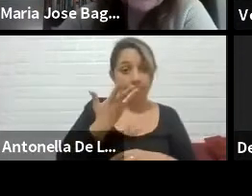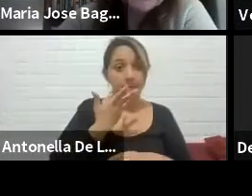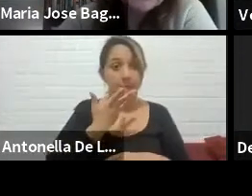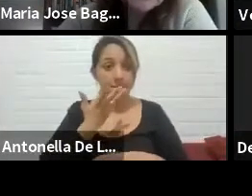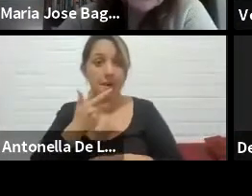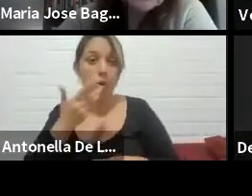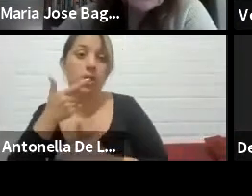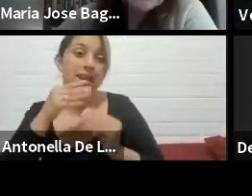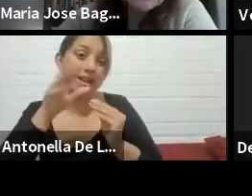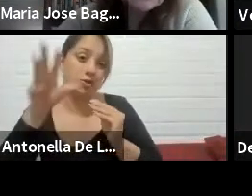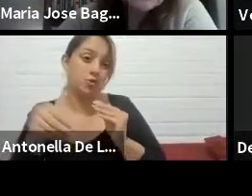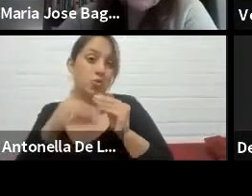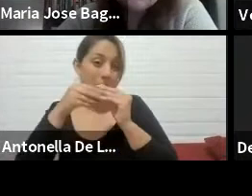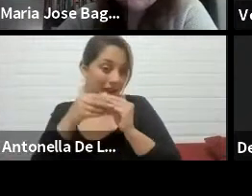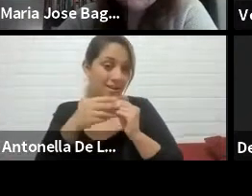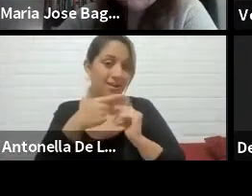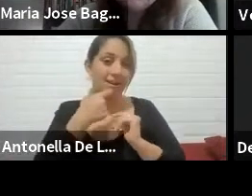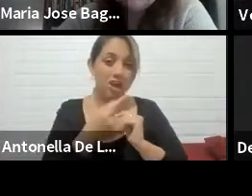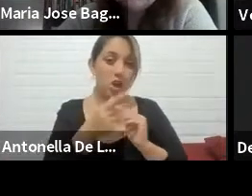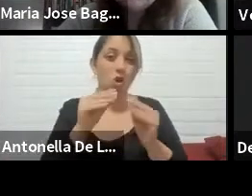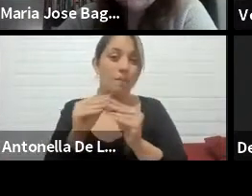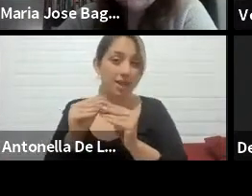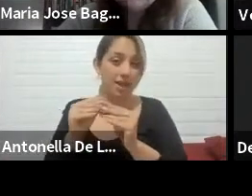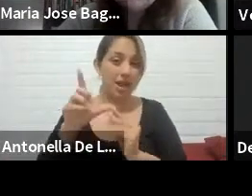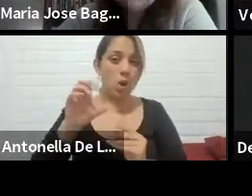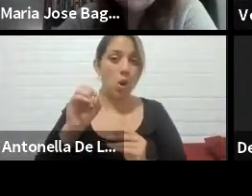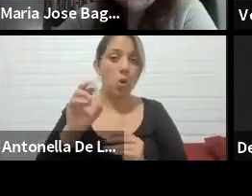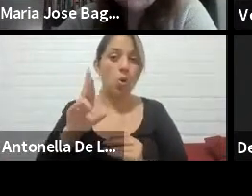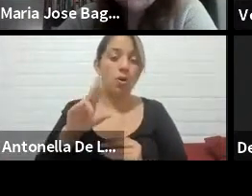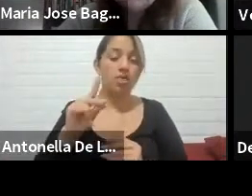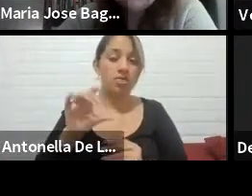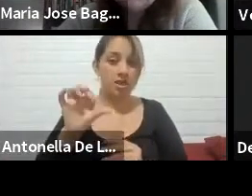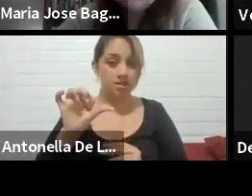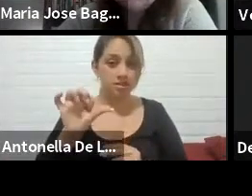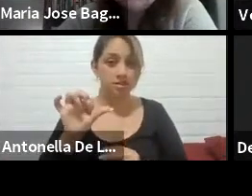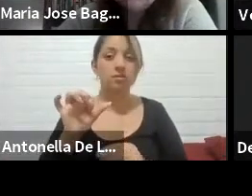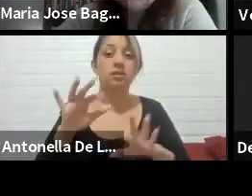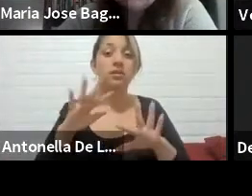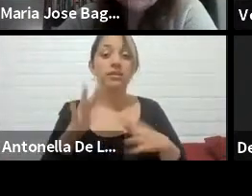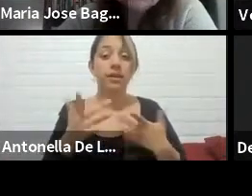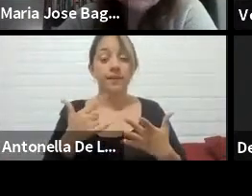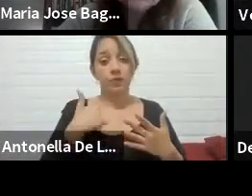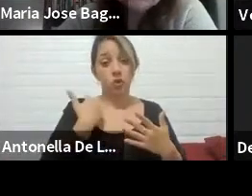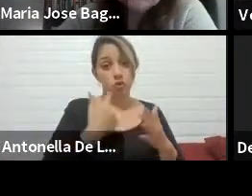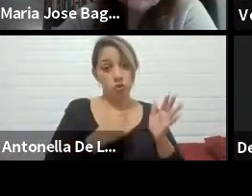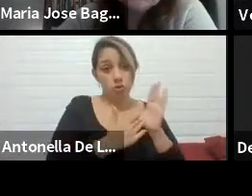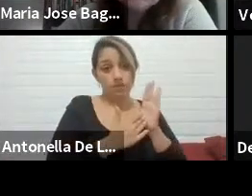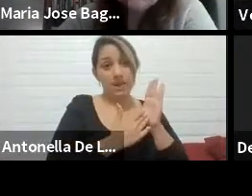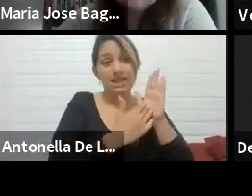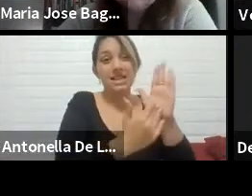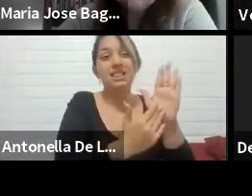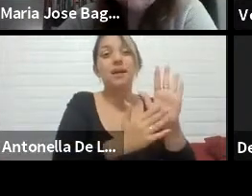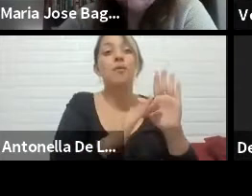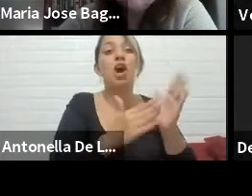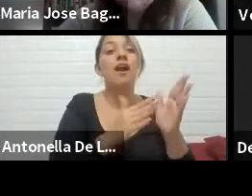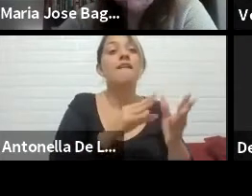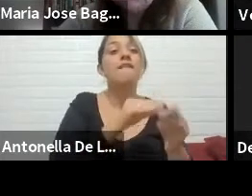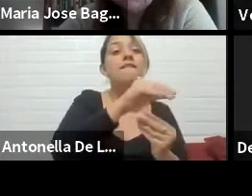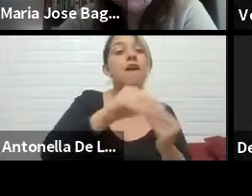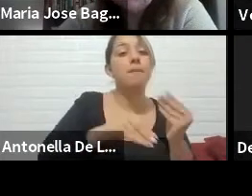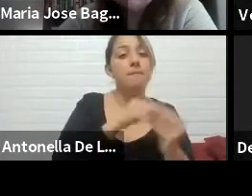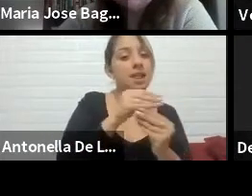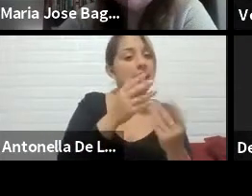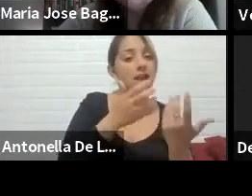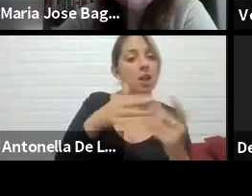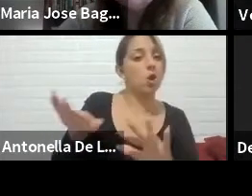Lourdes, claro, que por las dudas, que no, lo que nosotros presentamos eran las familias que habían